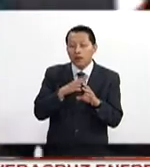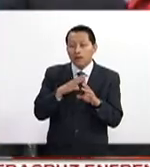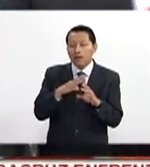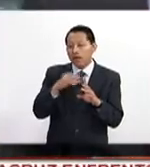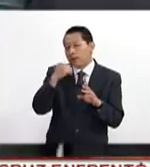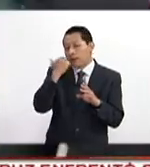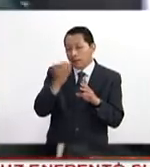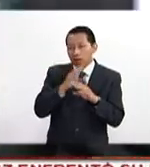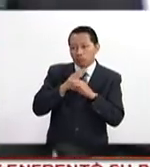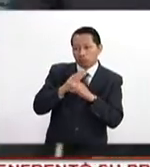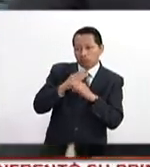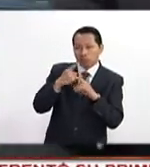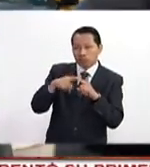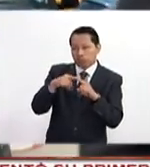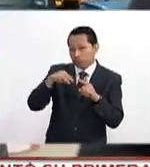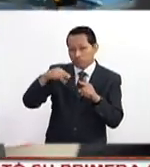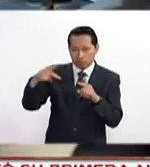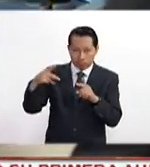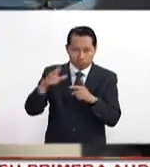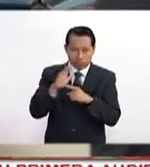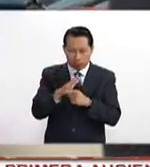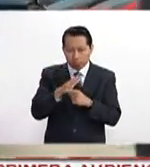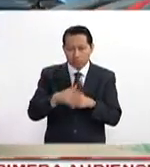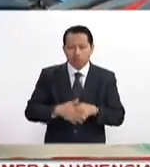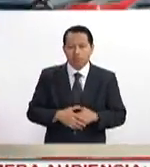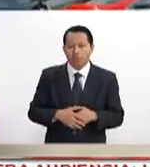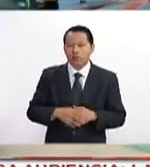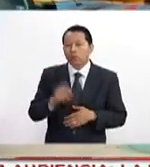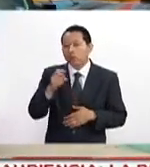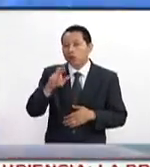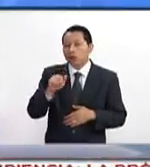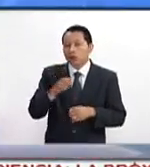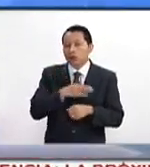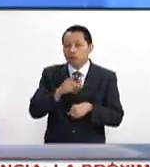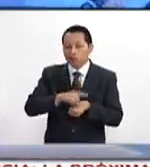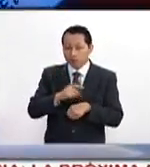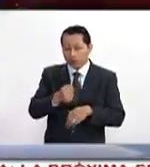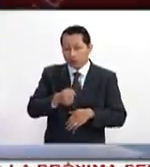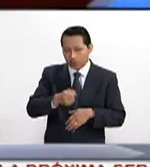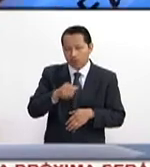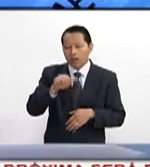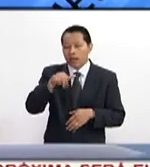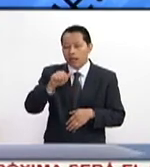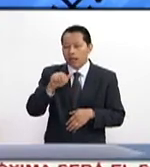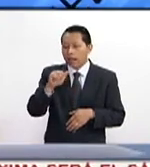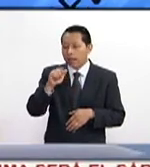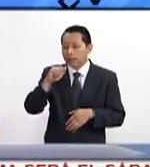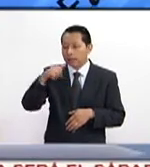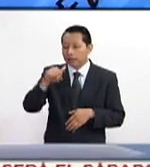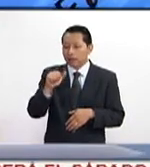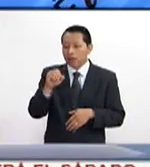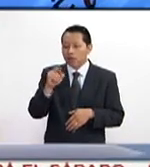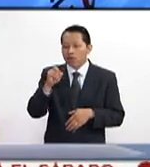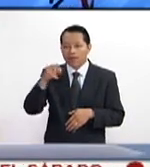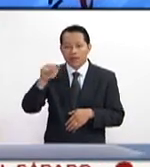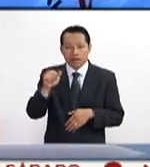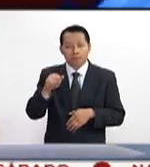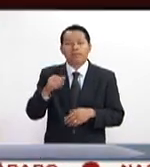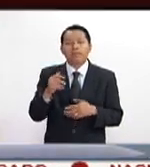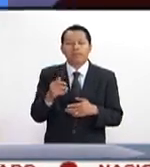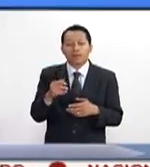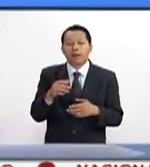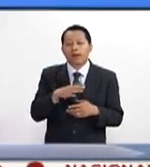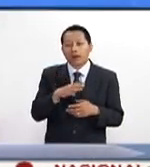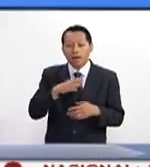que presente el Ministerio Público. Doctora, muy buenos días. Le saluda con mucho gusto Ana Cristina Olvera. Pues obviamente